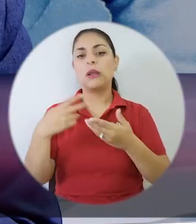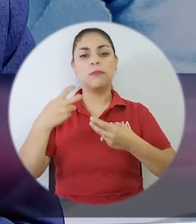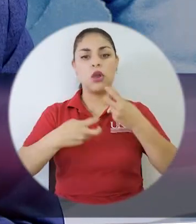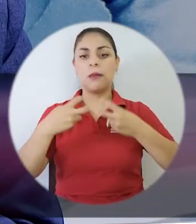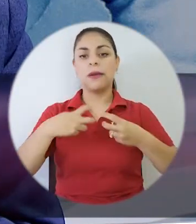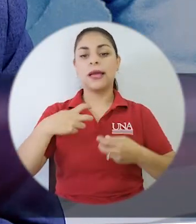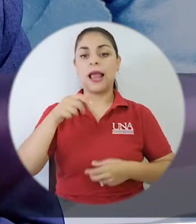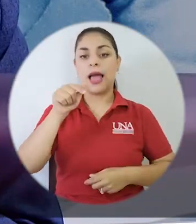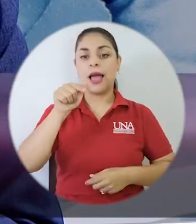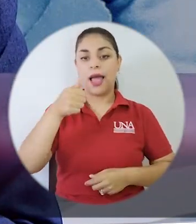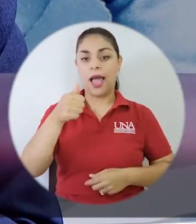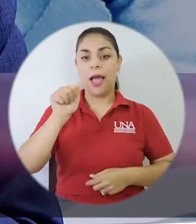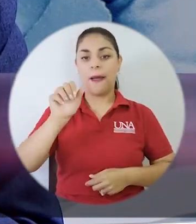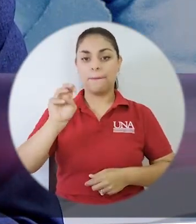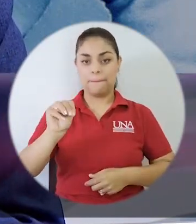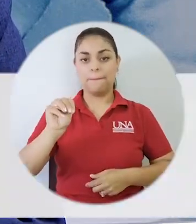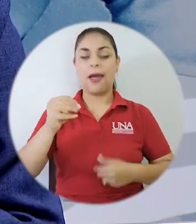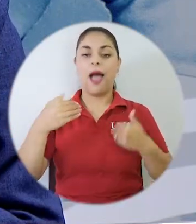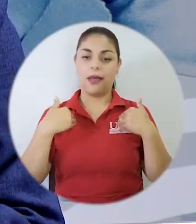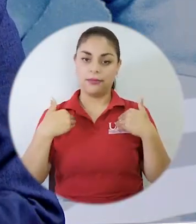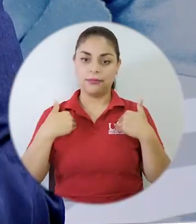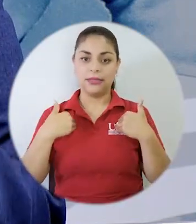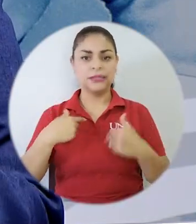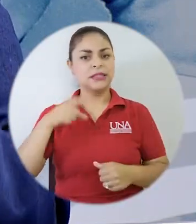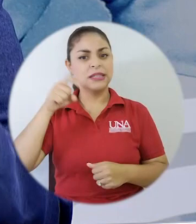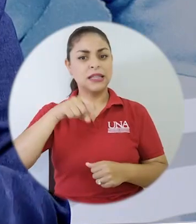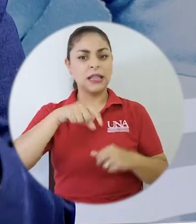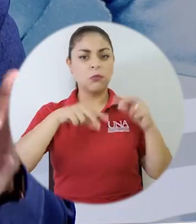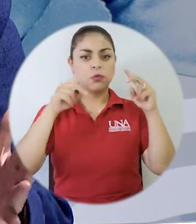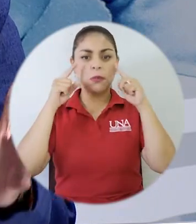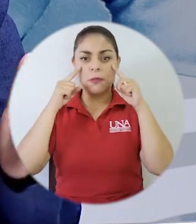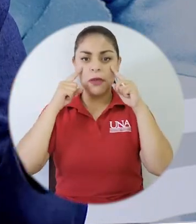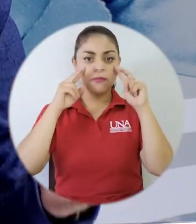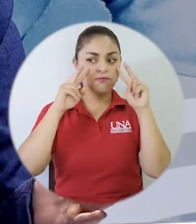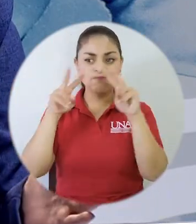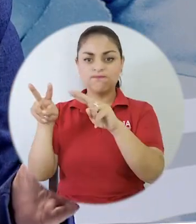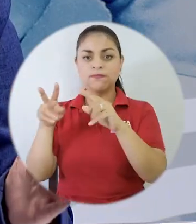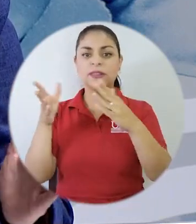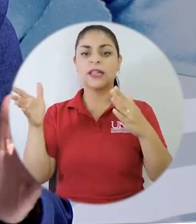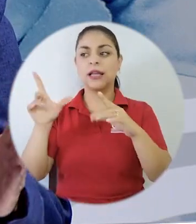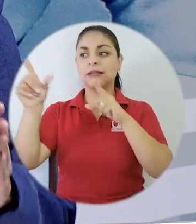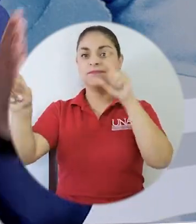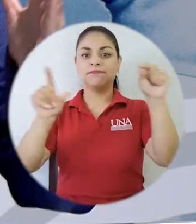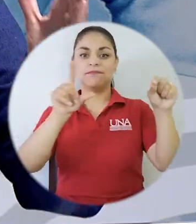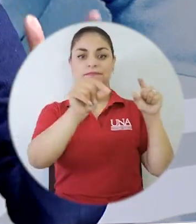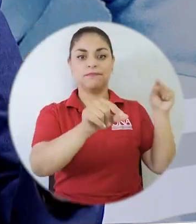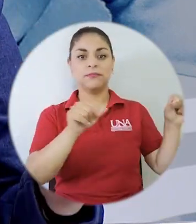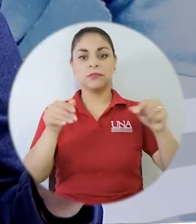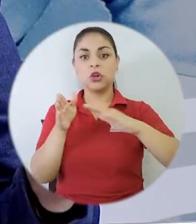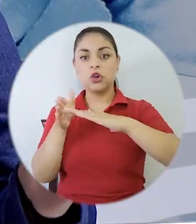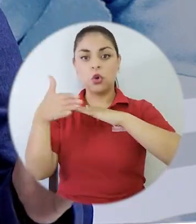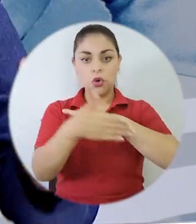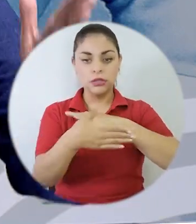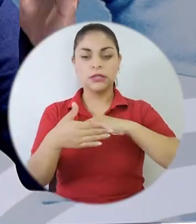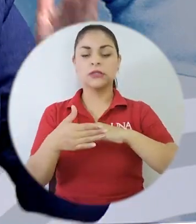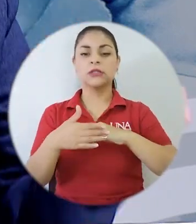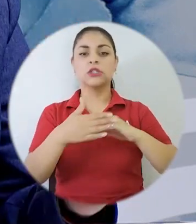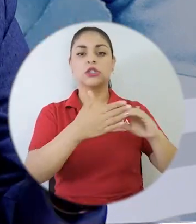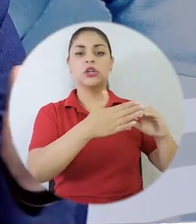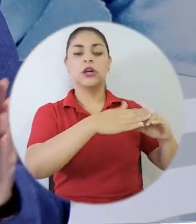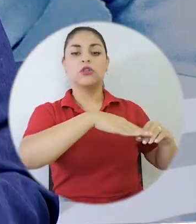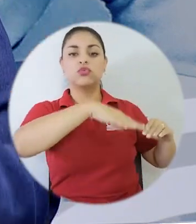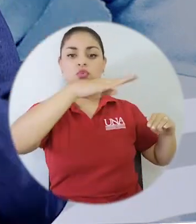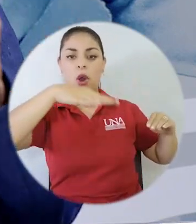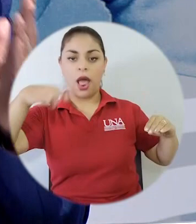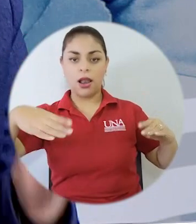todo lo que el problema de la GAN está teniendo. Necesitamos volverlos la mirada a los territorios, a las